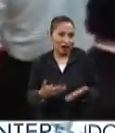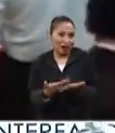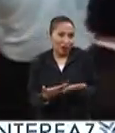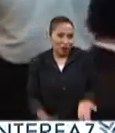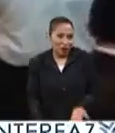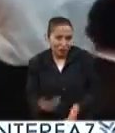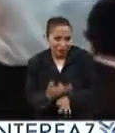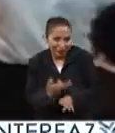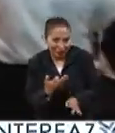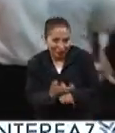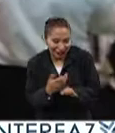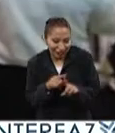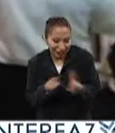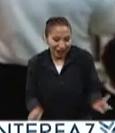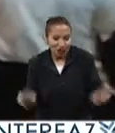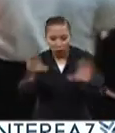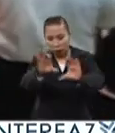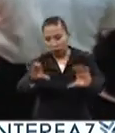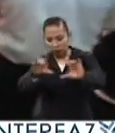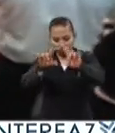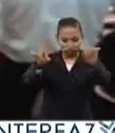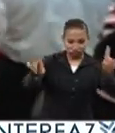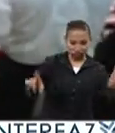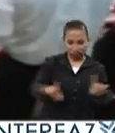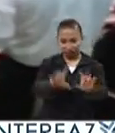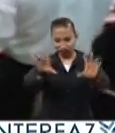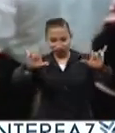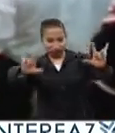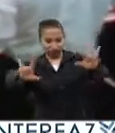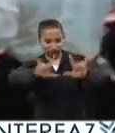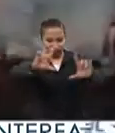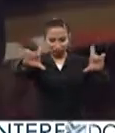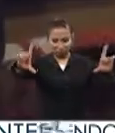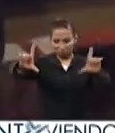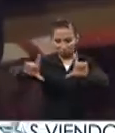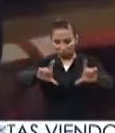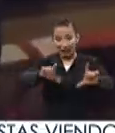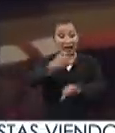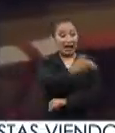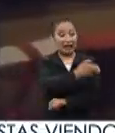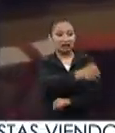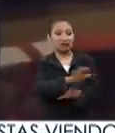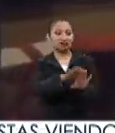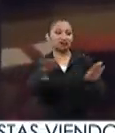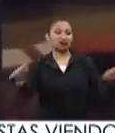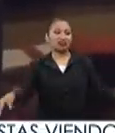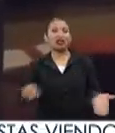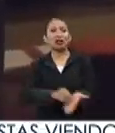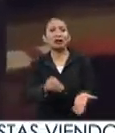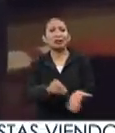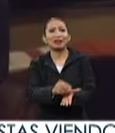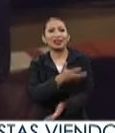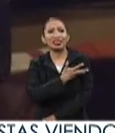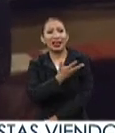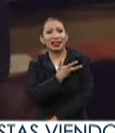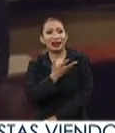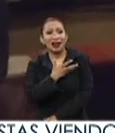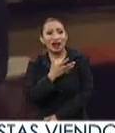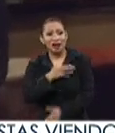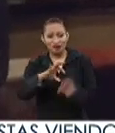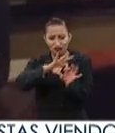que se usan hoy en día con computadoras y con pantallas. Estas son consolas que todavía tenían